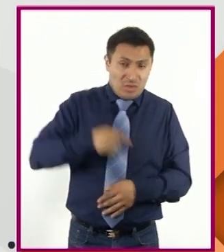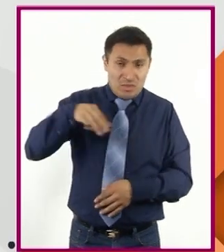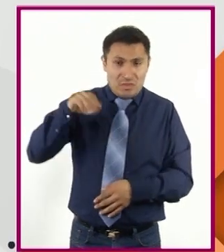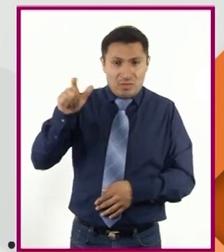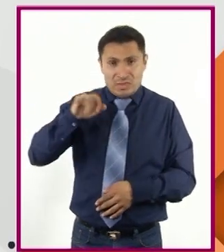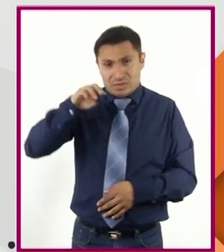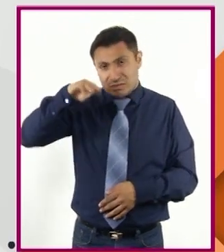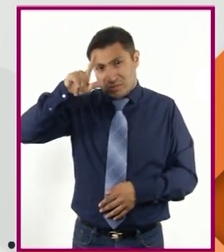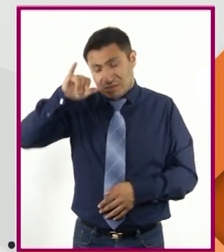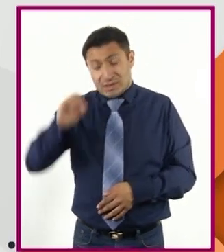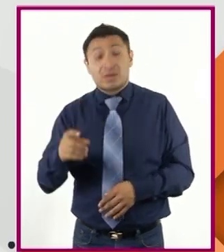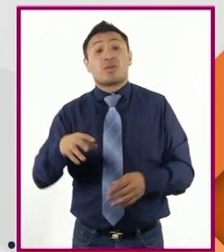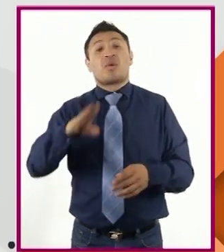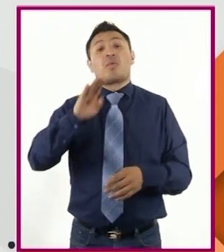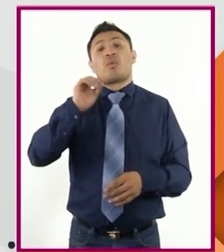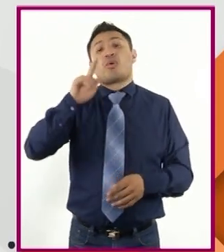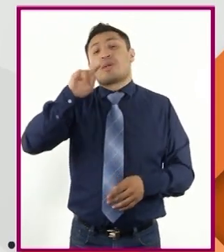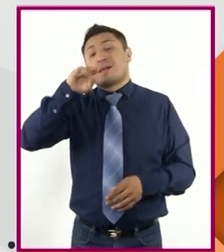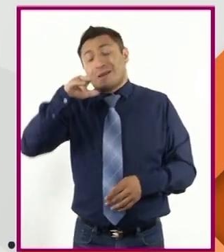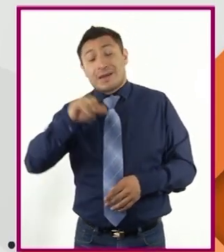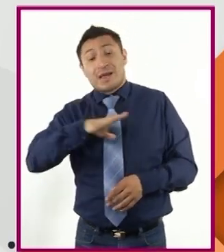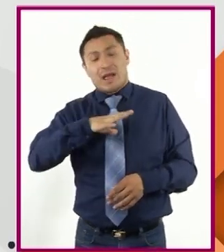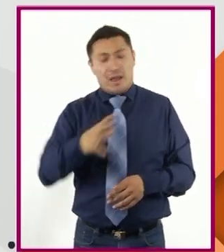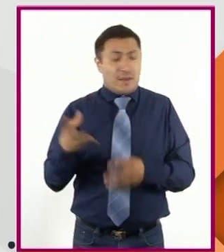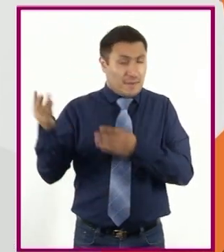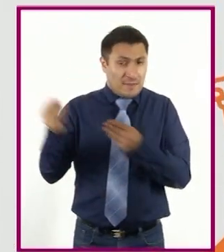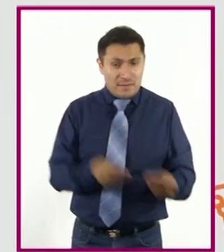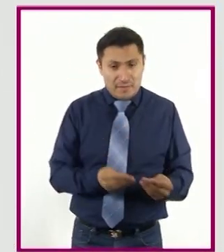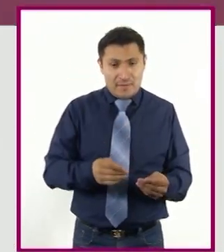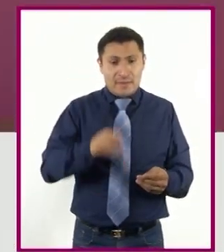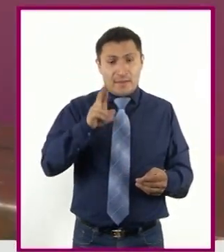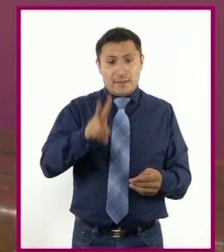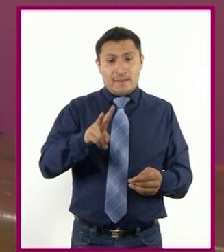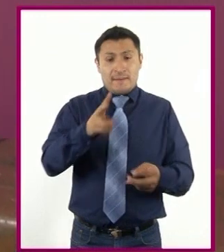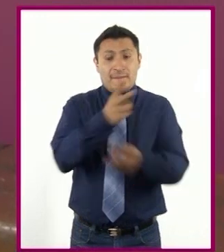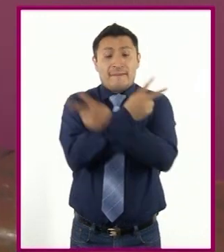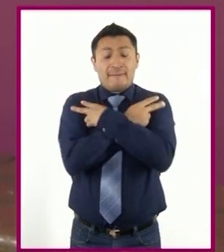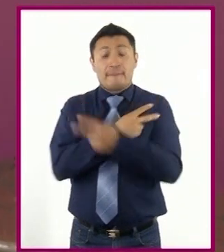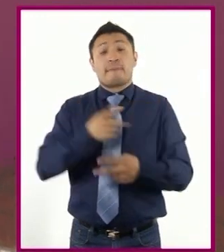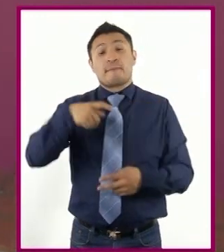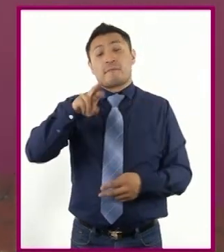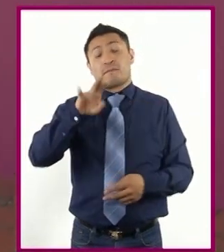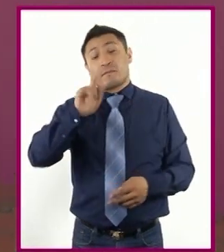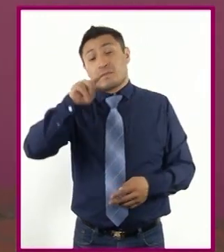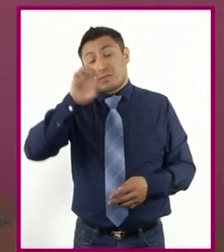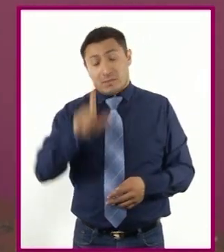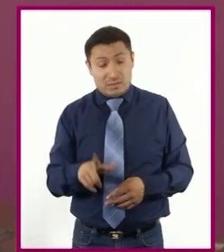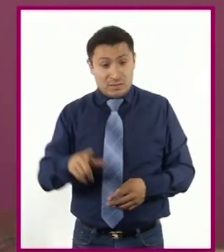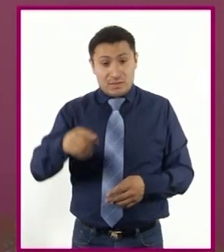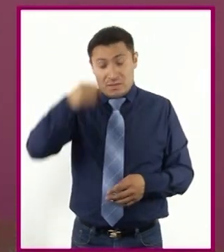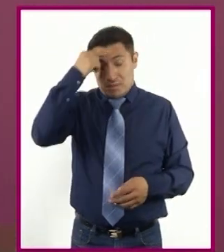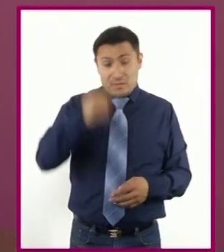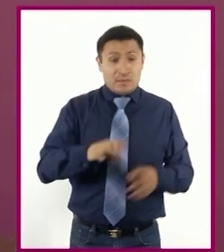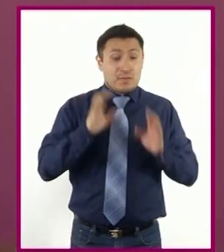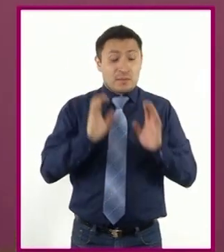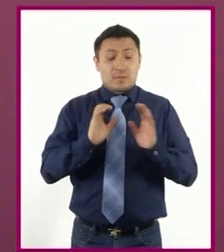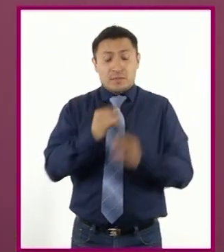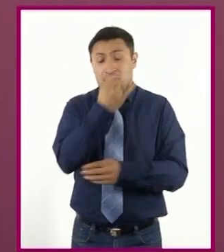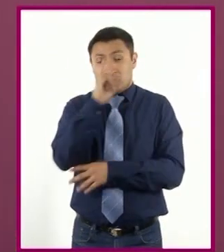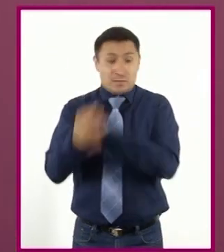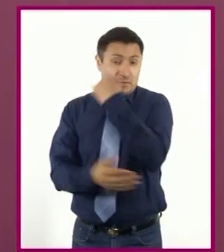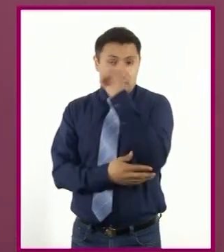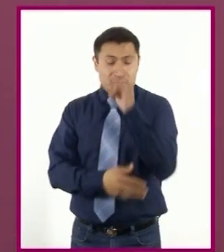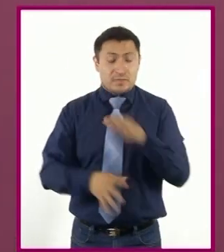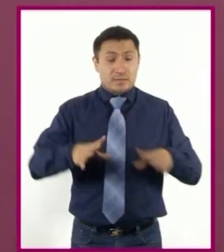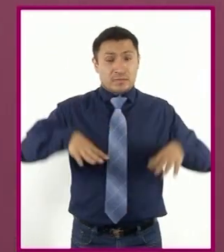la botánica, tanto que trajo con él a Wilhelm Kettel, su jardinero personal, para que rehabilitara los jardines del castillo